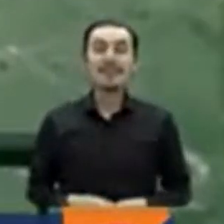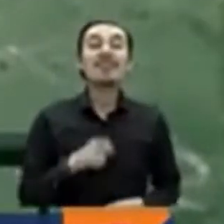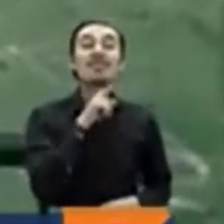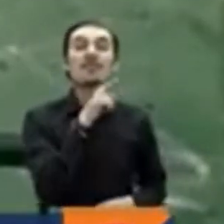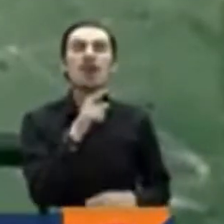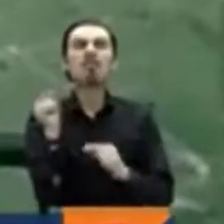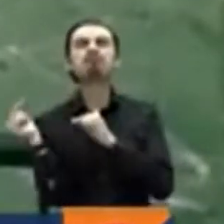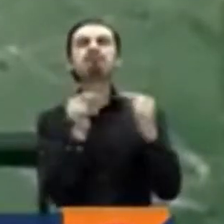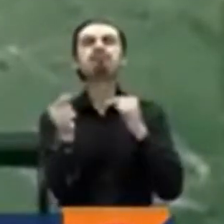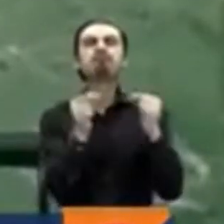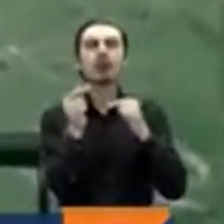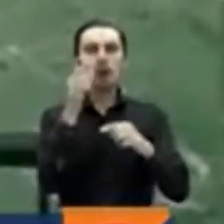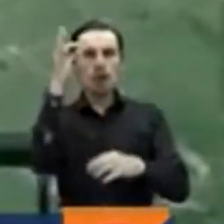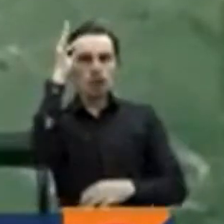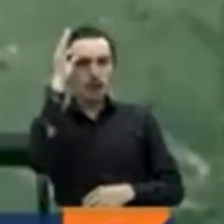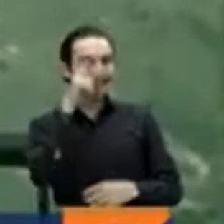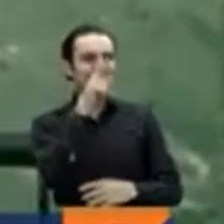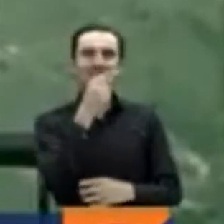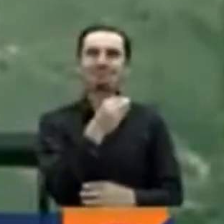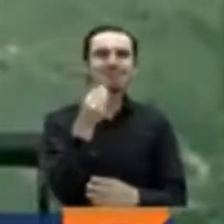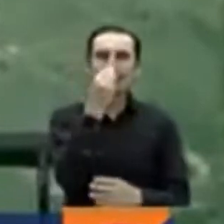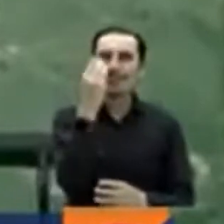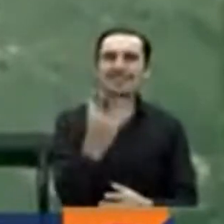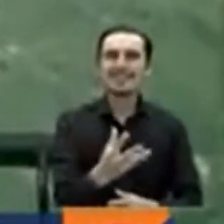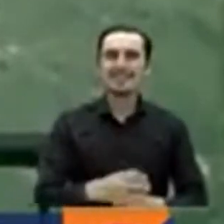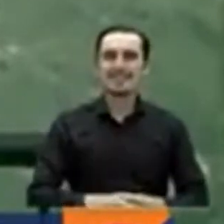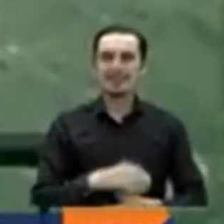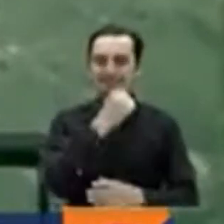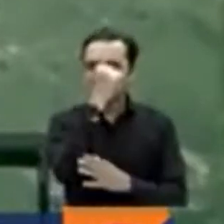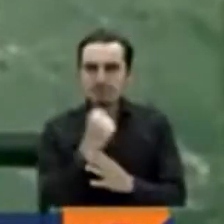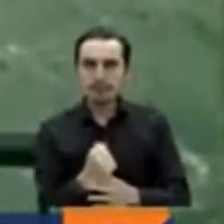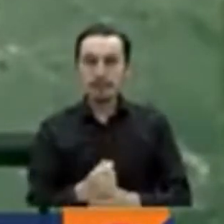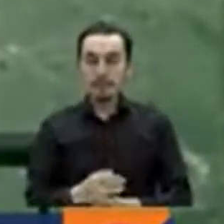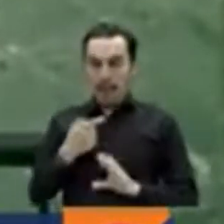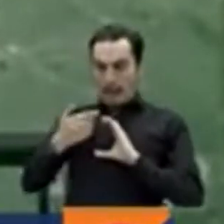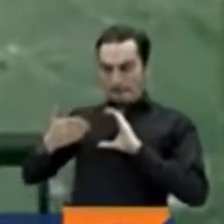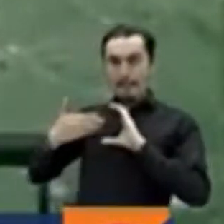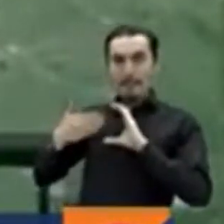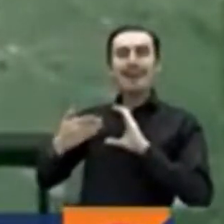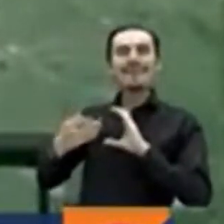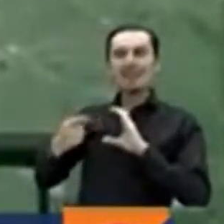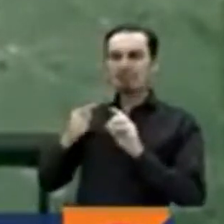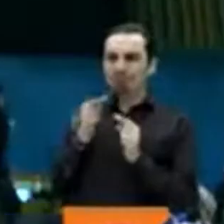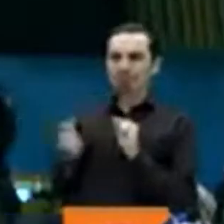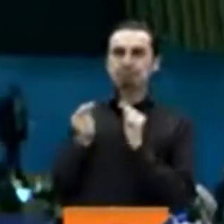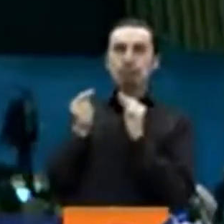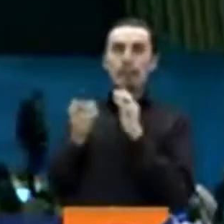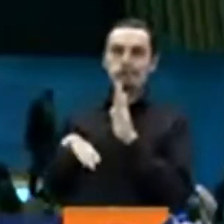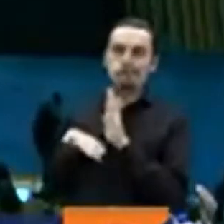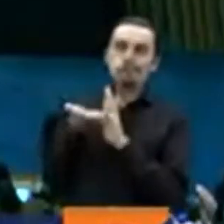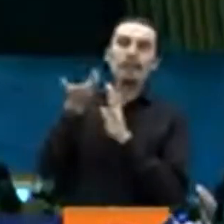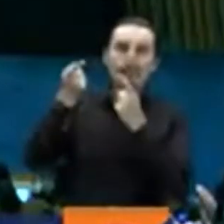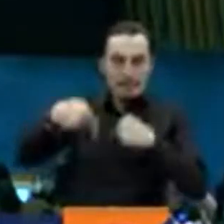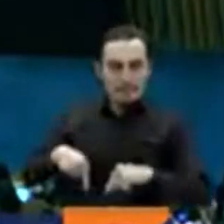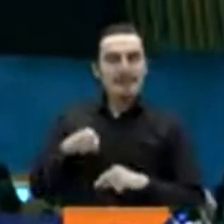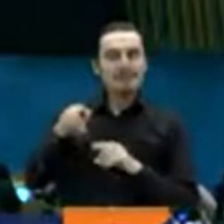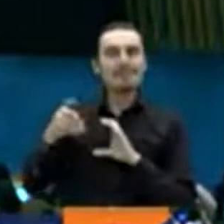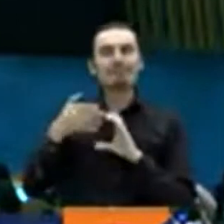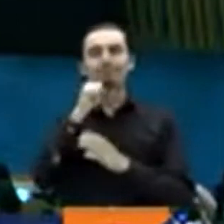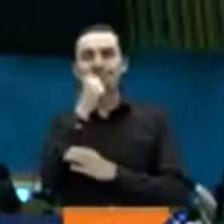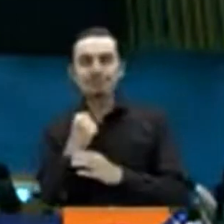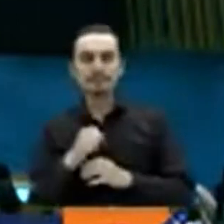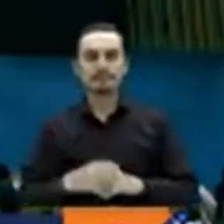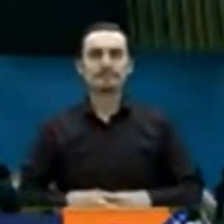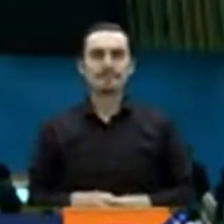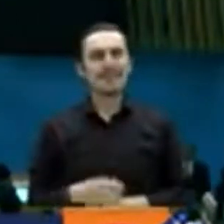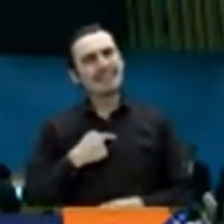ha fracasado. La lucha contra la crisis climática ha fracasado. Pidió finalizar la